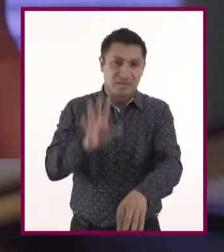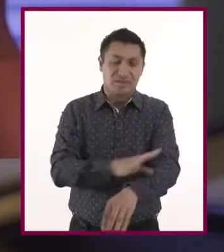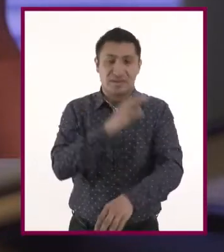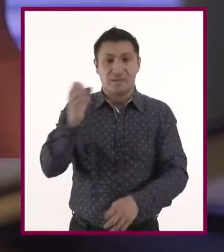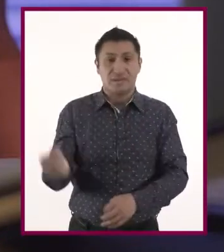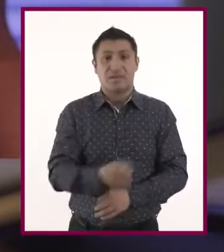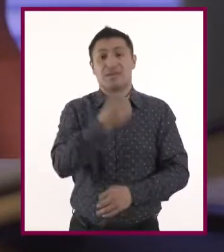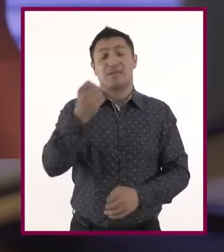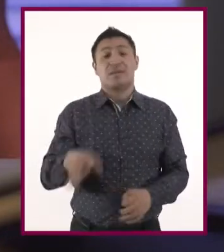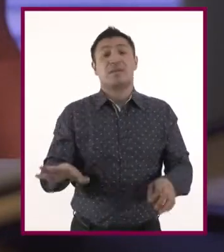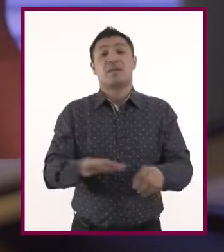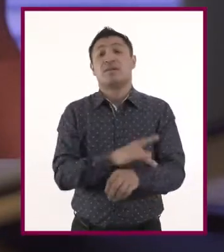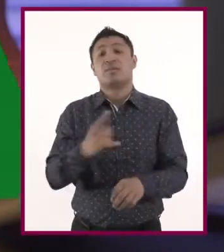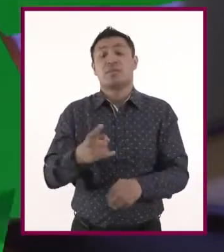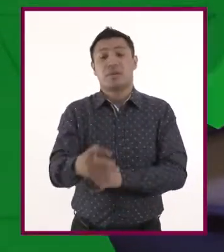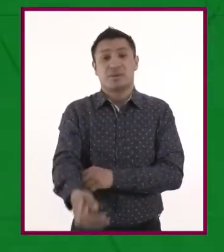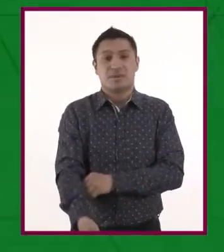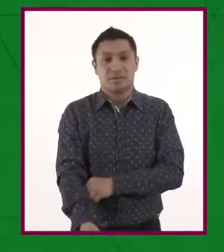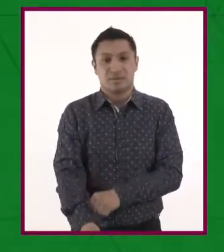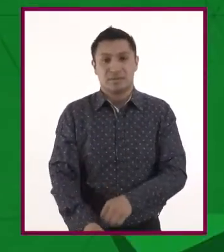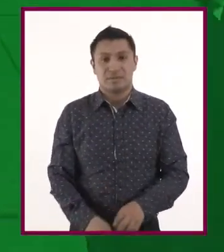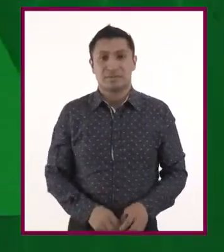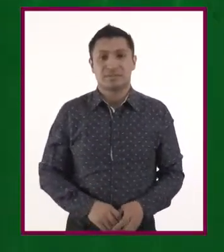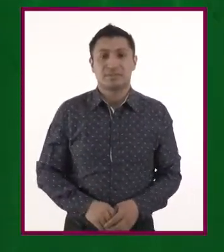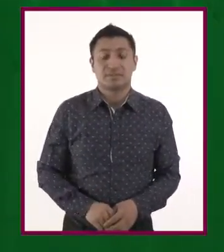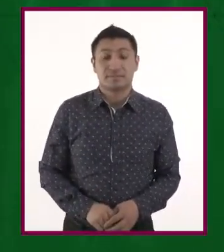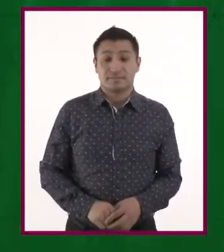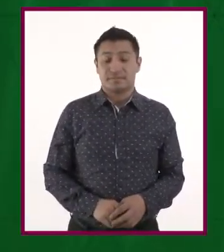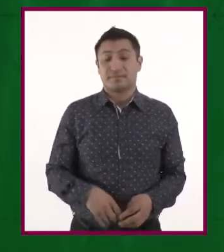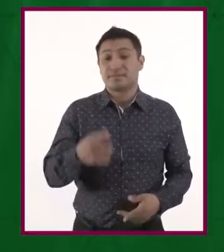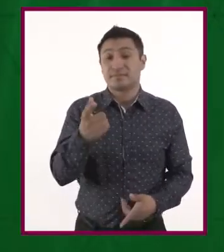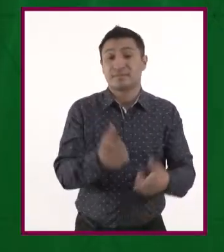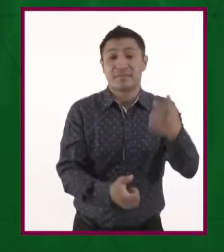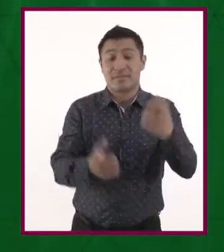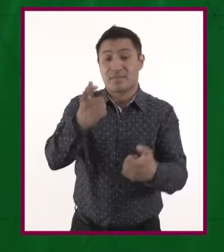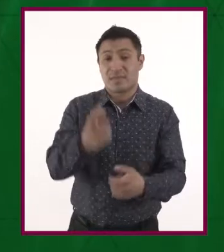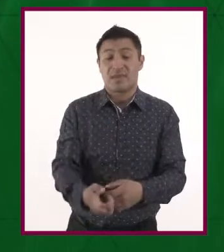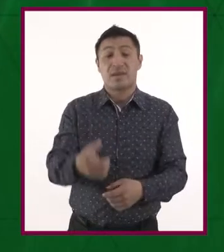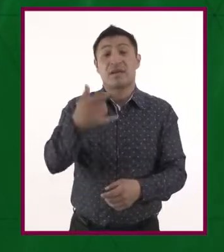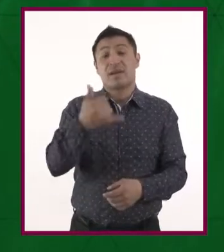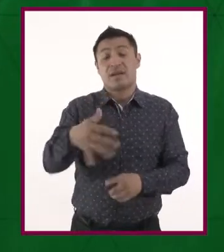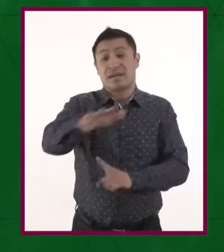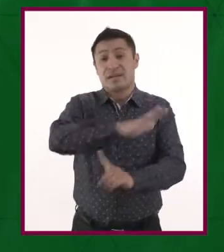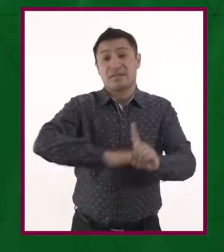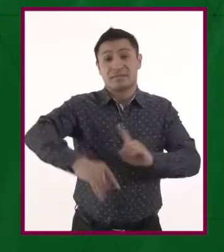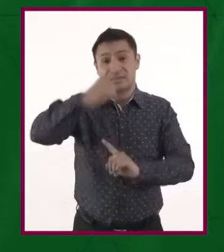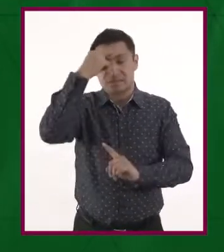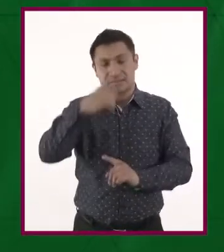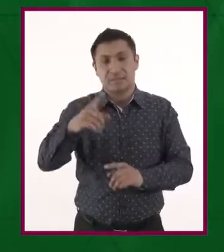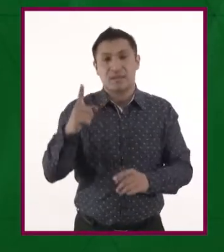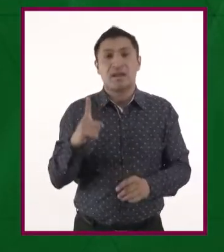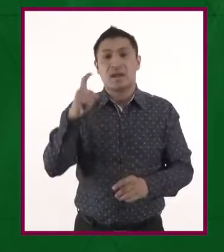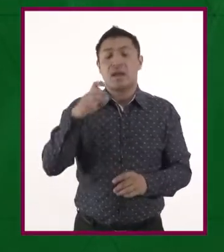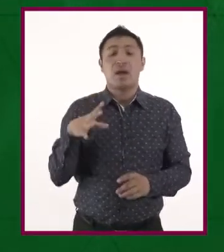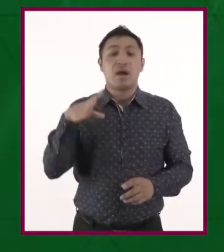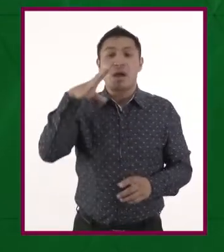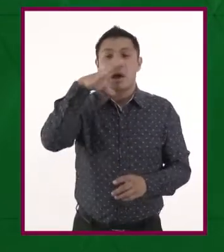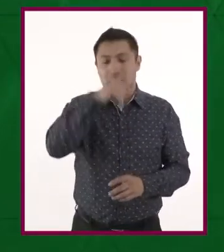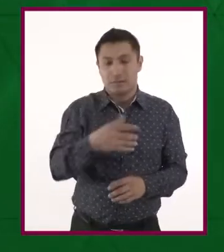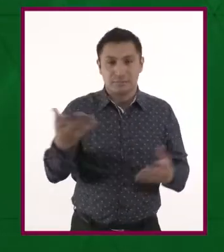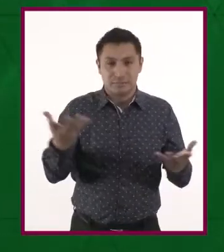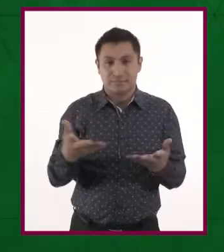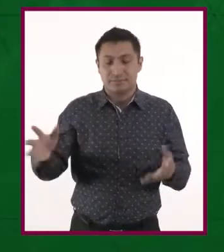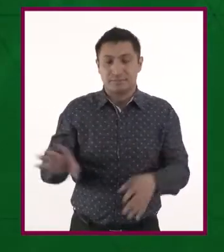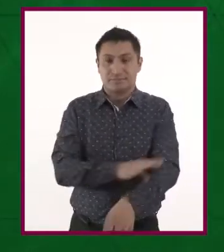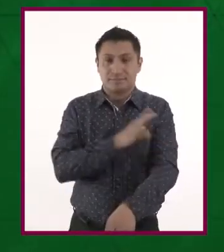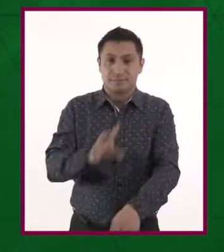por qué son tan asombrosas. El costo económico y ecológico para calentar agua y generar